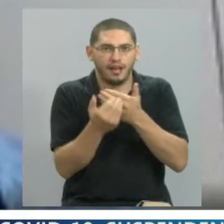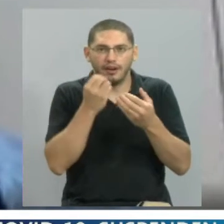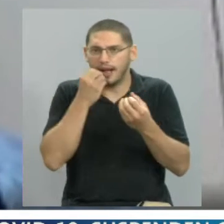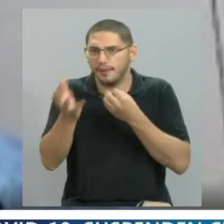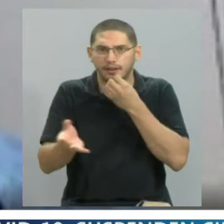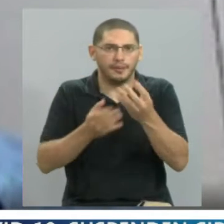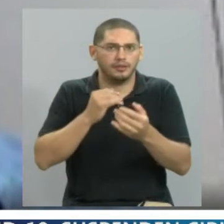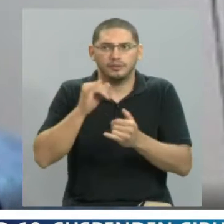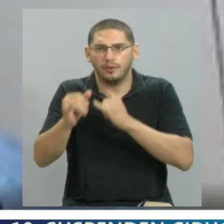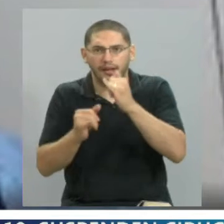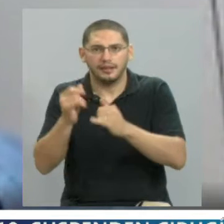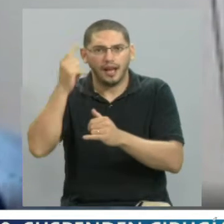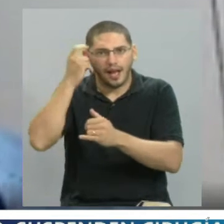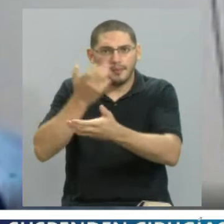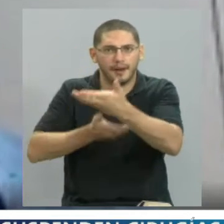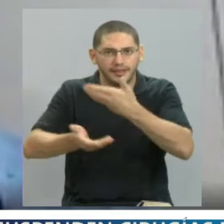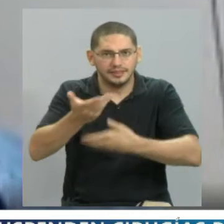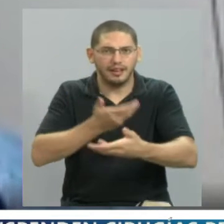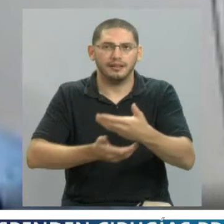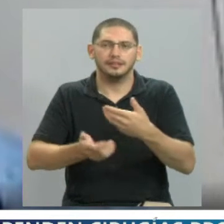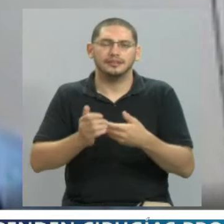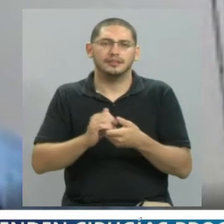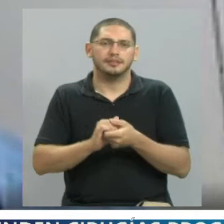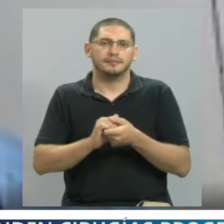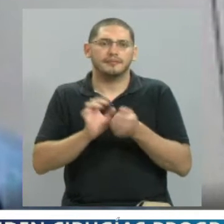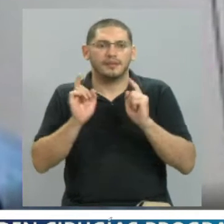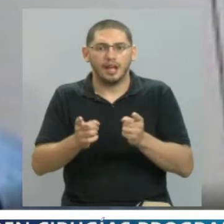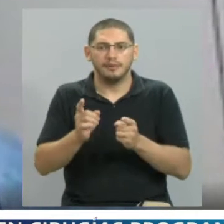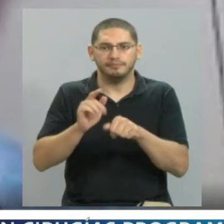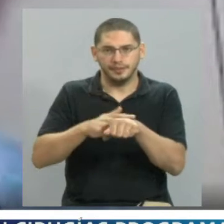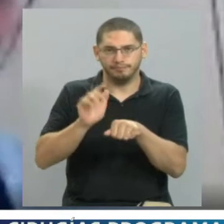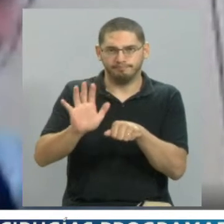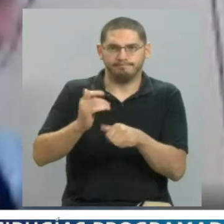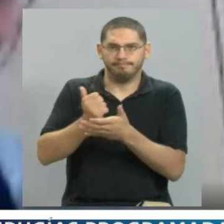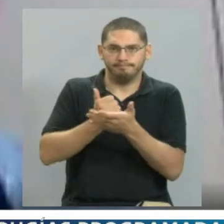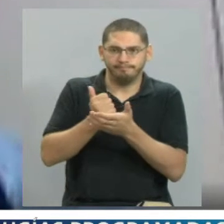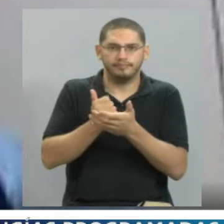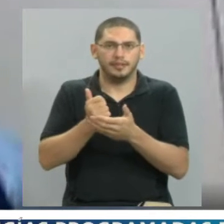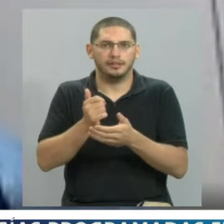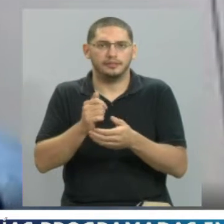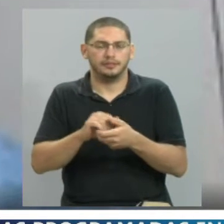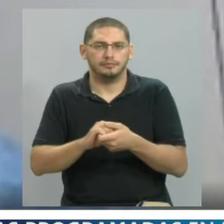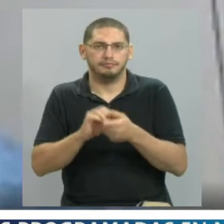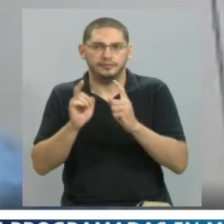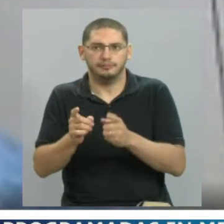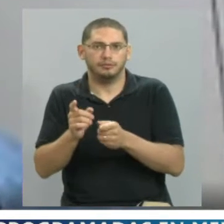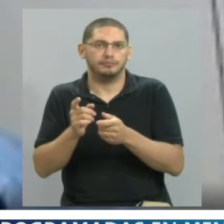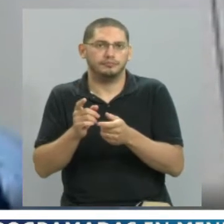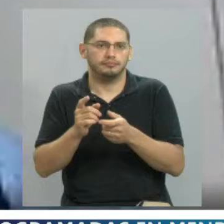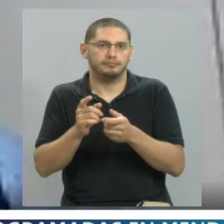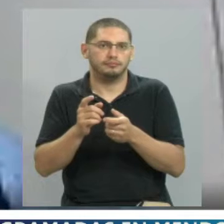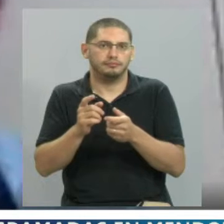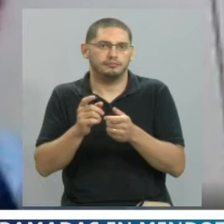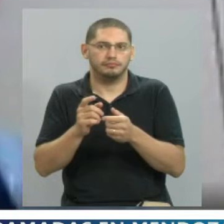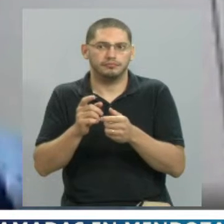el juego y los aprendizajes, donde aprenden a esperar, a reconocer el derecho del otro, a argumentar